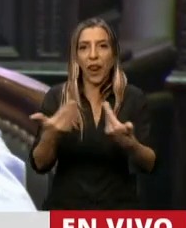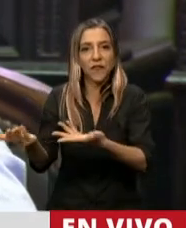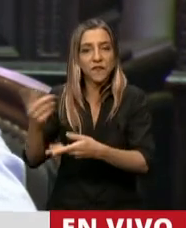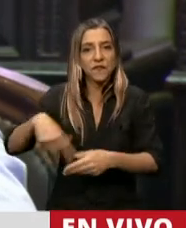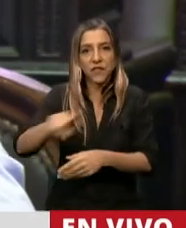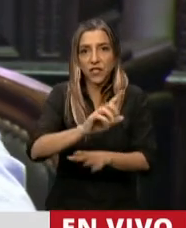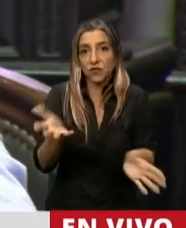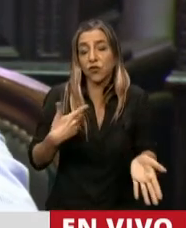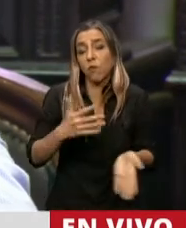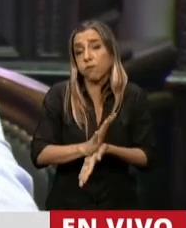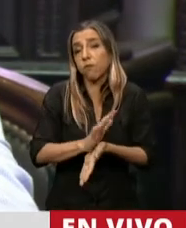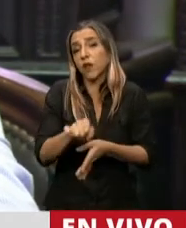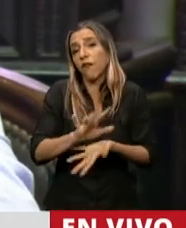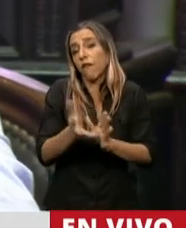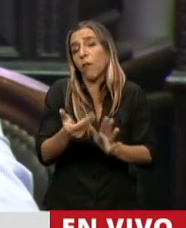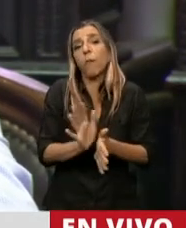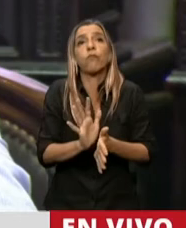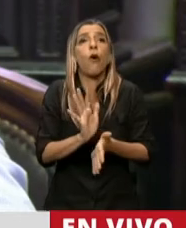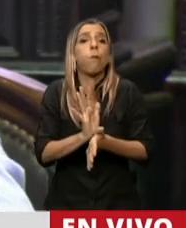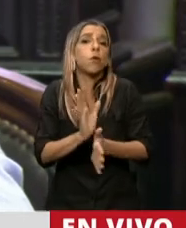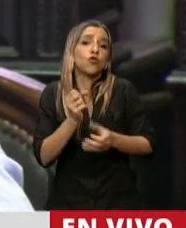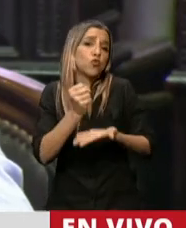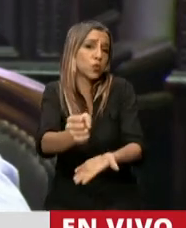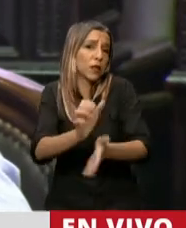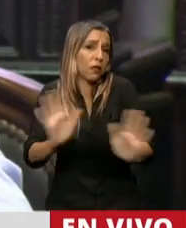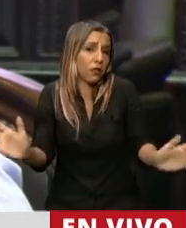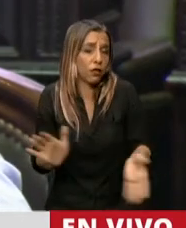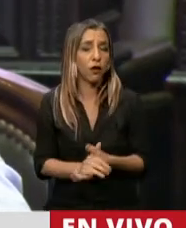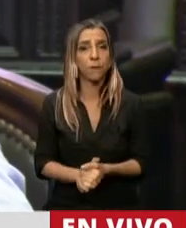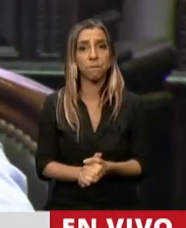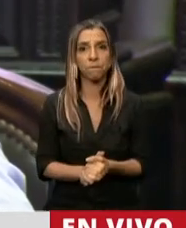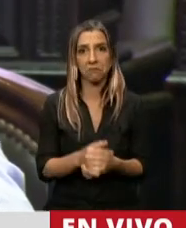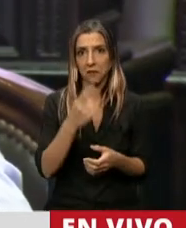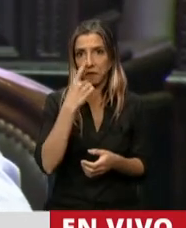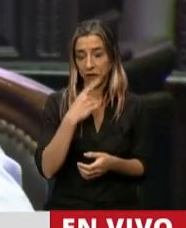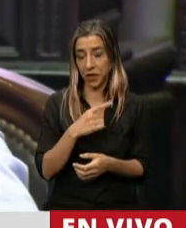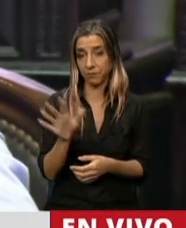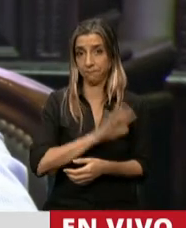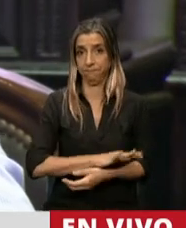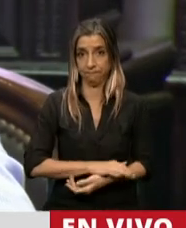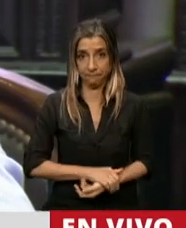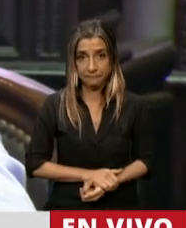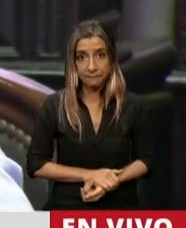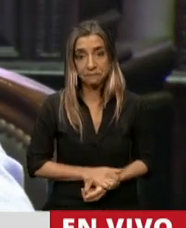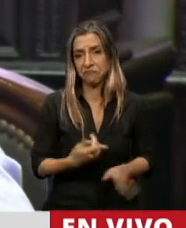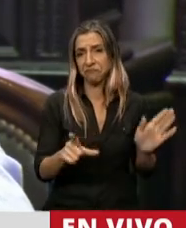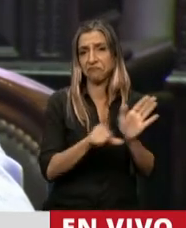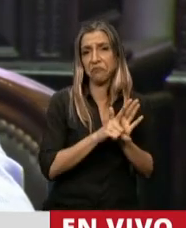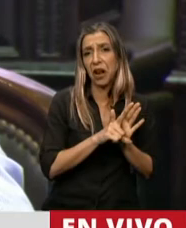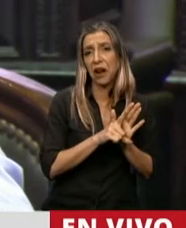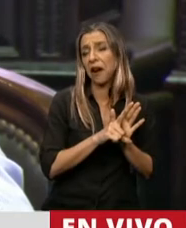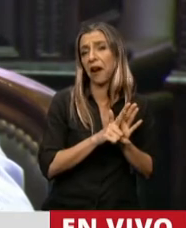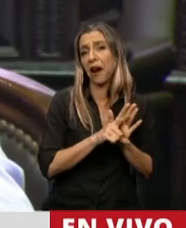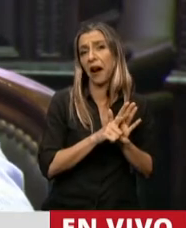esta política de subsidios, por decirlo así. Bueno, nada de eso pasó. Esta ley estuvo mucho tiempo sin